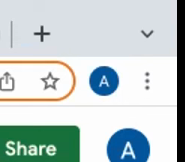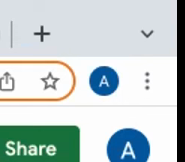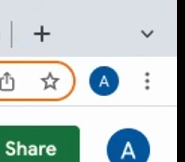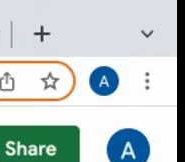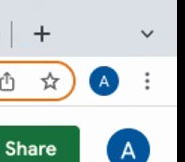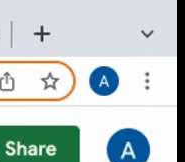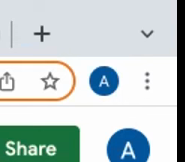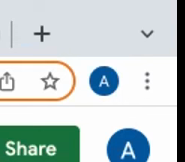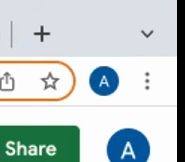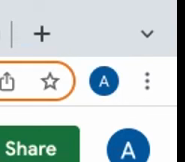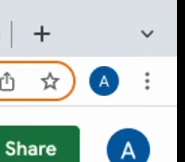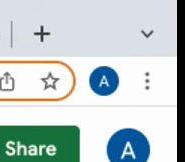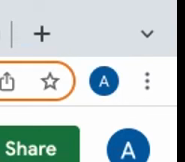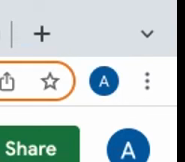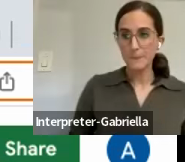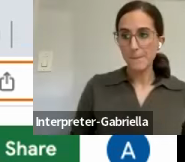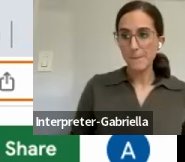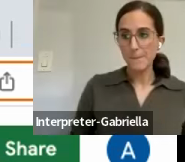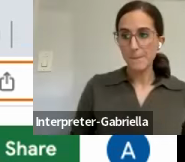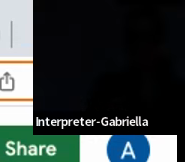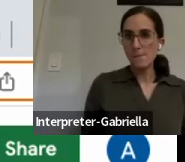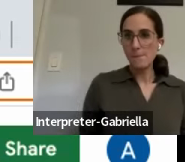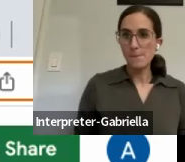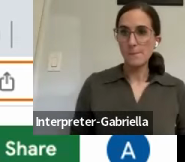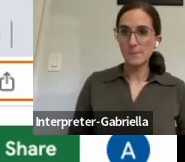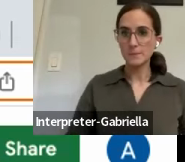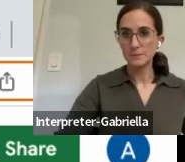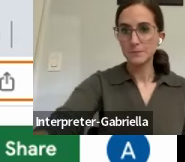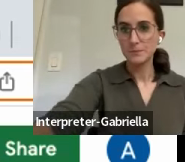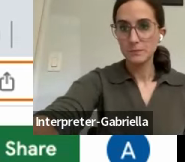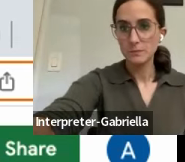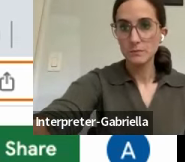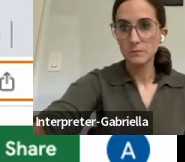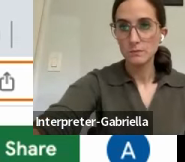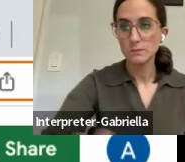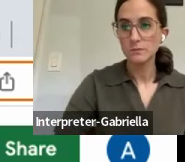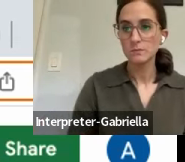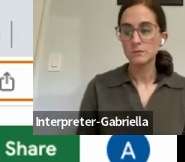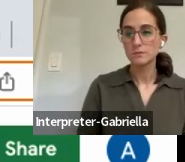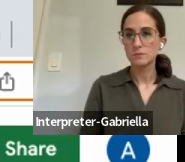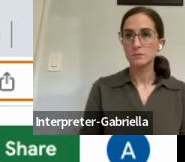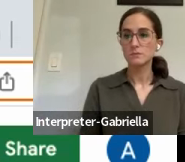estén trabajando tengan acceso a este importante recurso para que sirva todo?